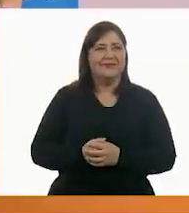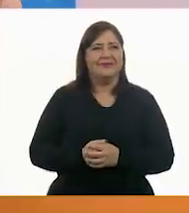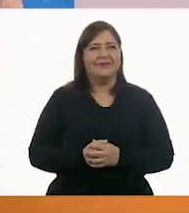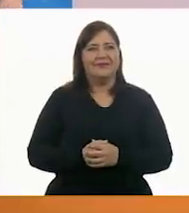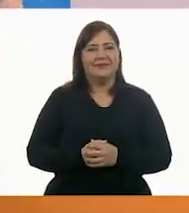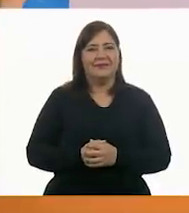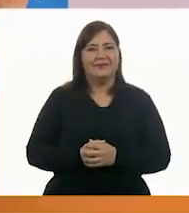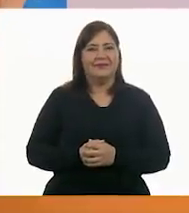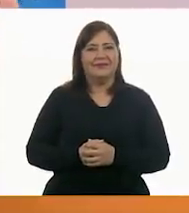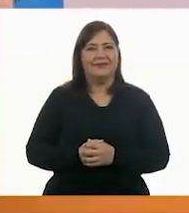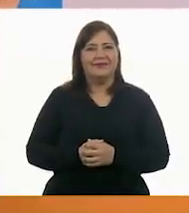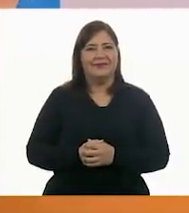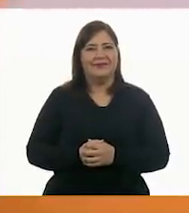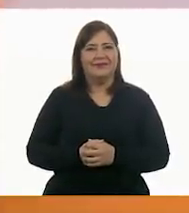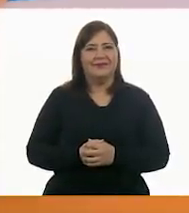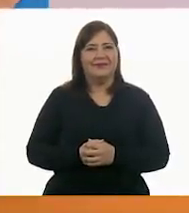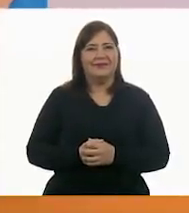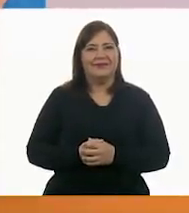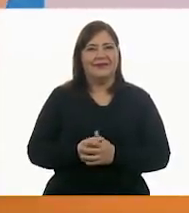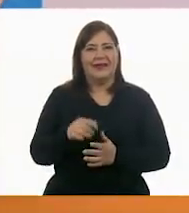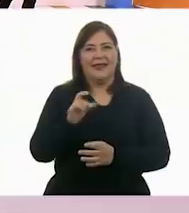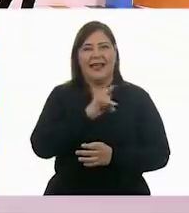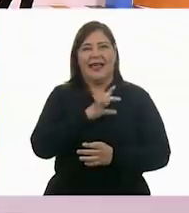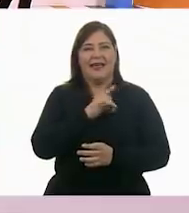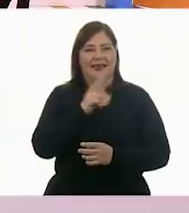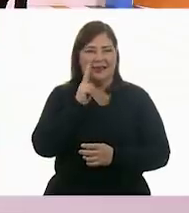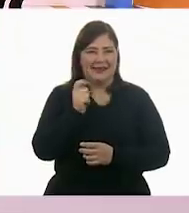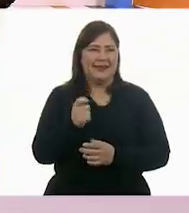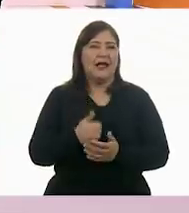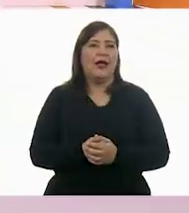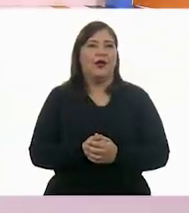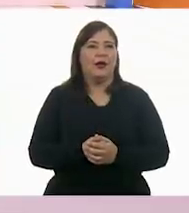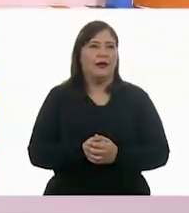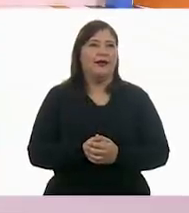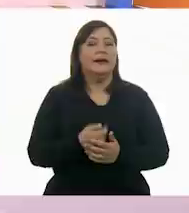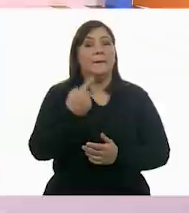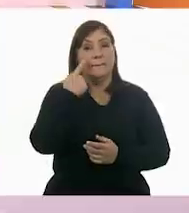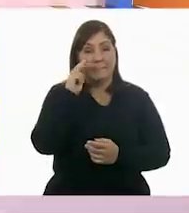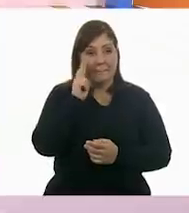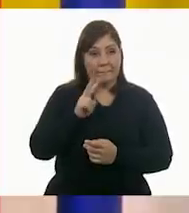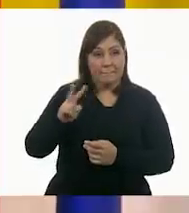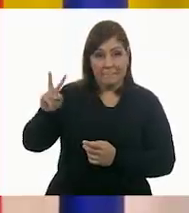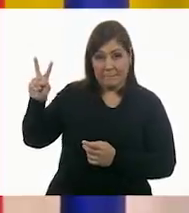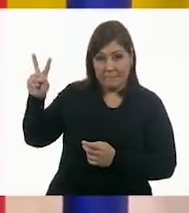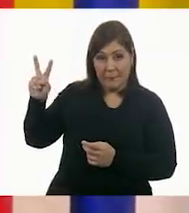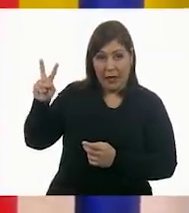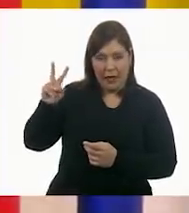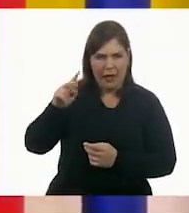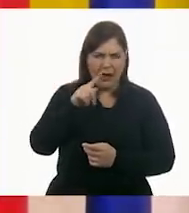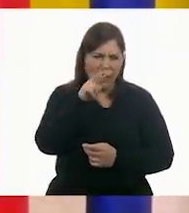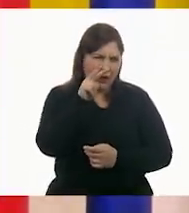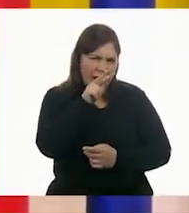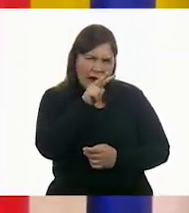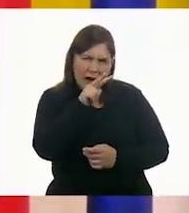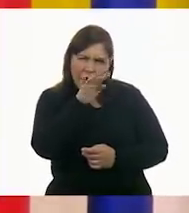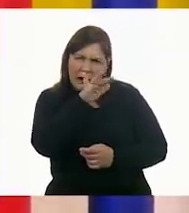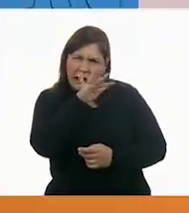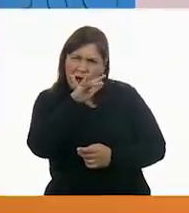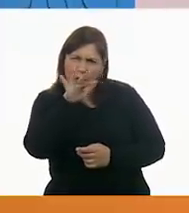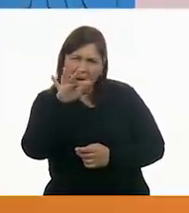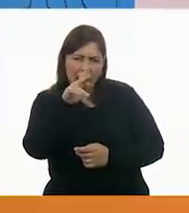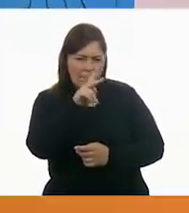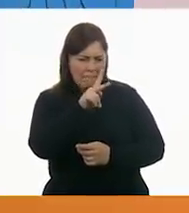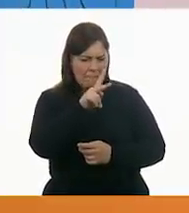Ay, ese miedo que está ahí. Ya nos lanzamos al miedo. Ahí, ¿ya viste qué dice?